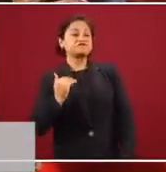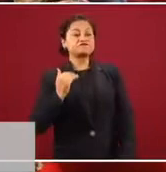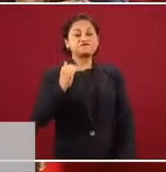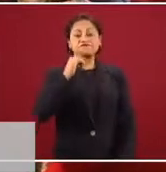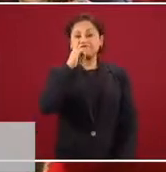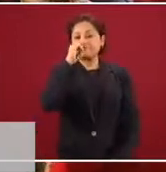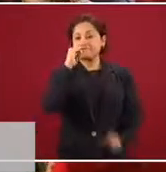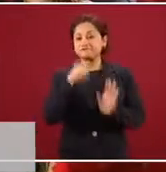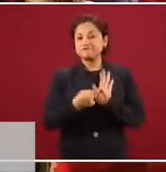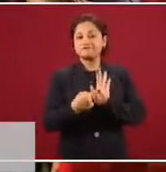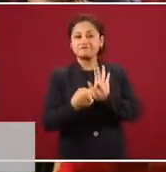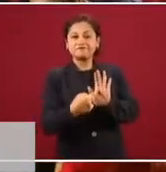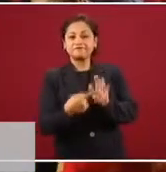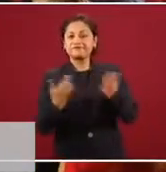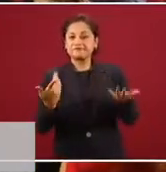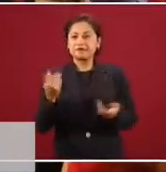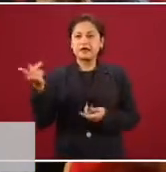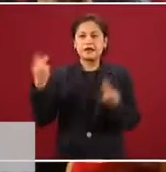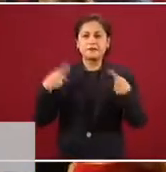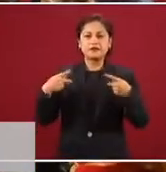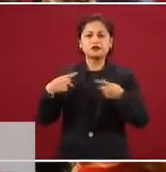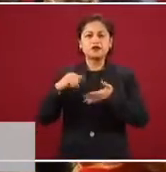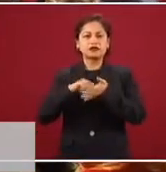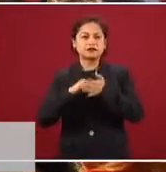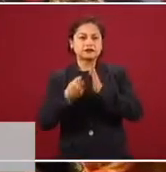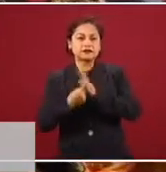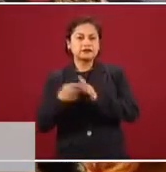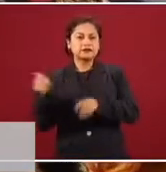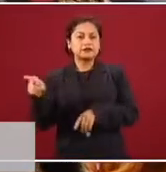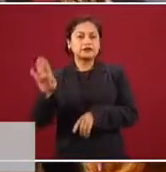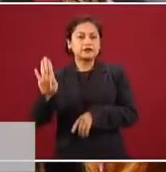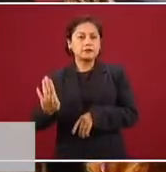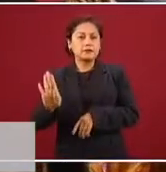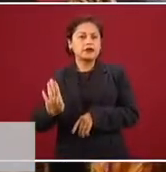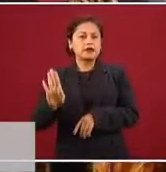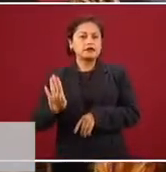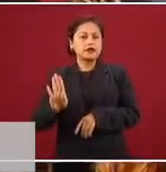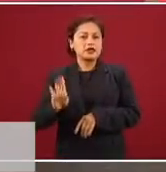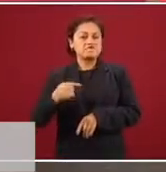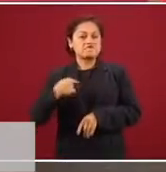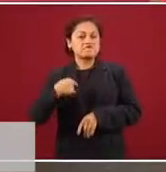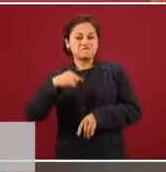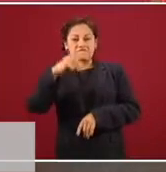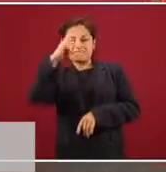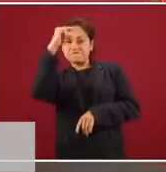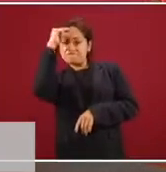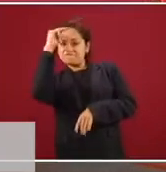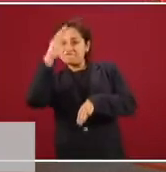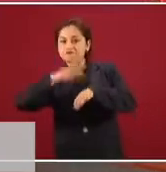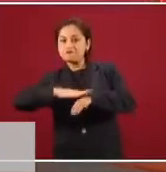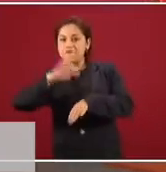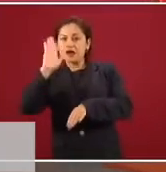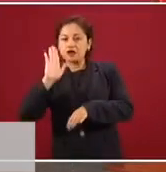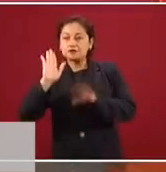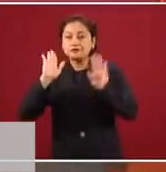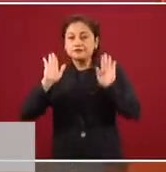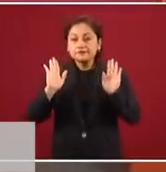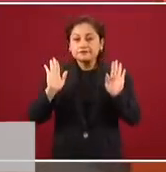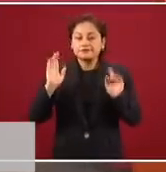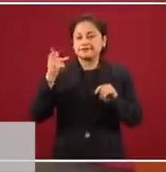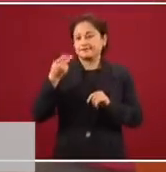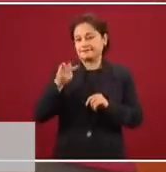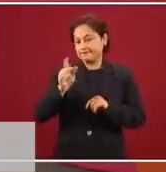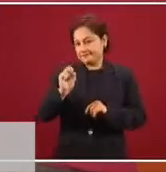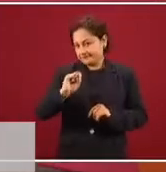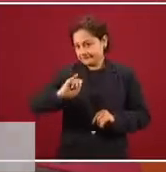Se analiza la posibilidad de legalizar el uso de sustancias adictivas blandas para uso medicinal y uso lúdico. En breve el gobierno resolverá sobre